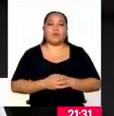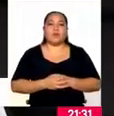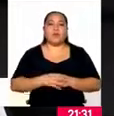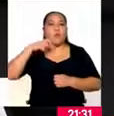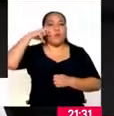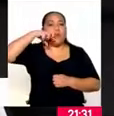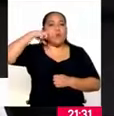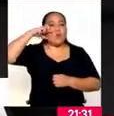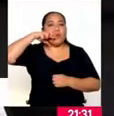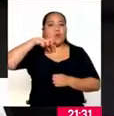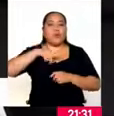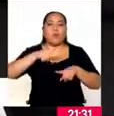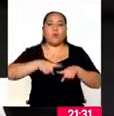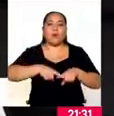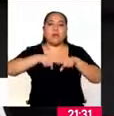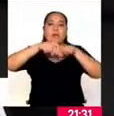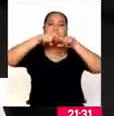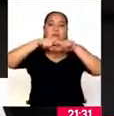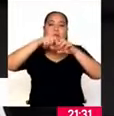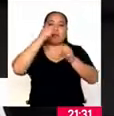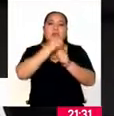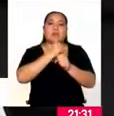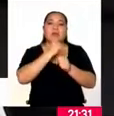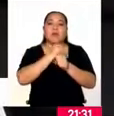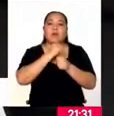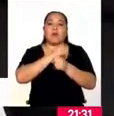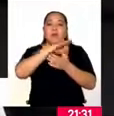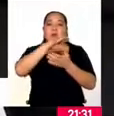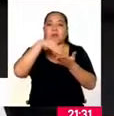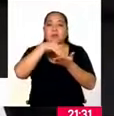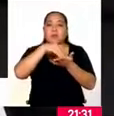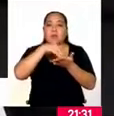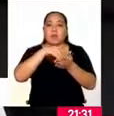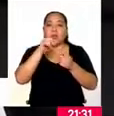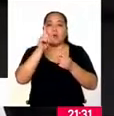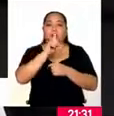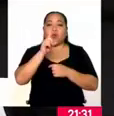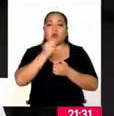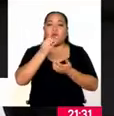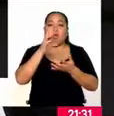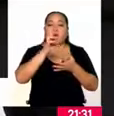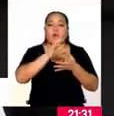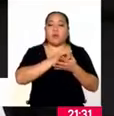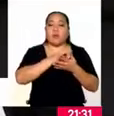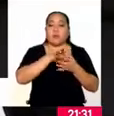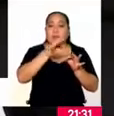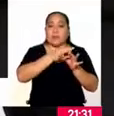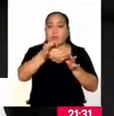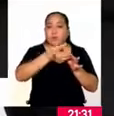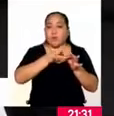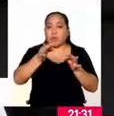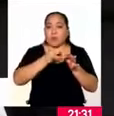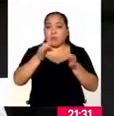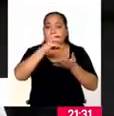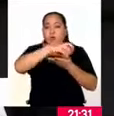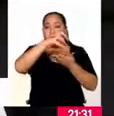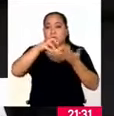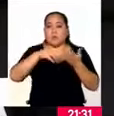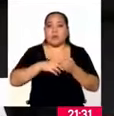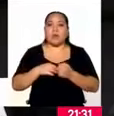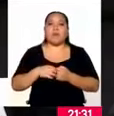Puno continuaron las paralizaciones y actividades laborales en la capital, mas no en algunas de las provincias.